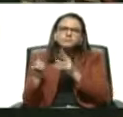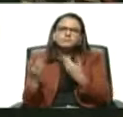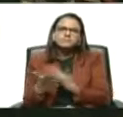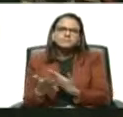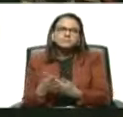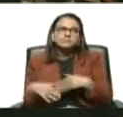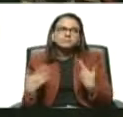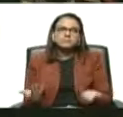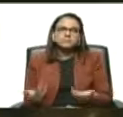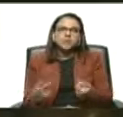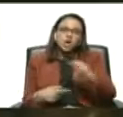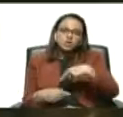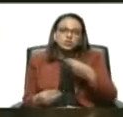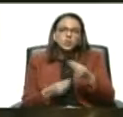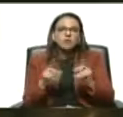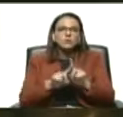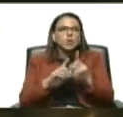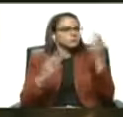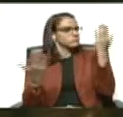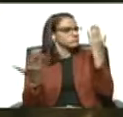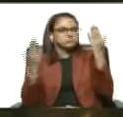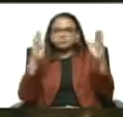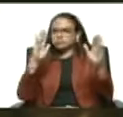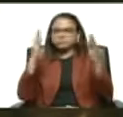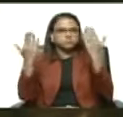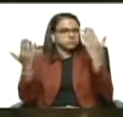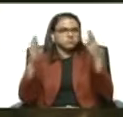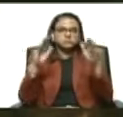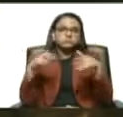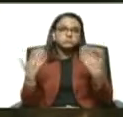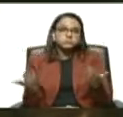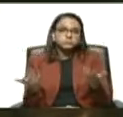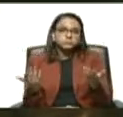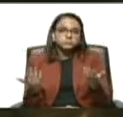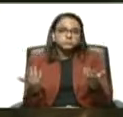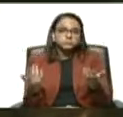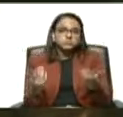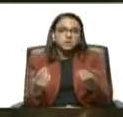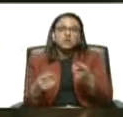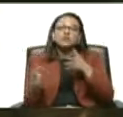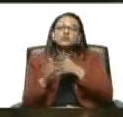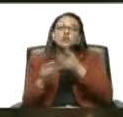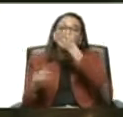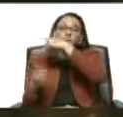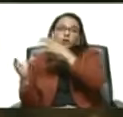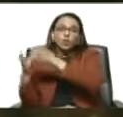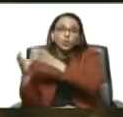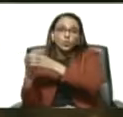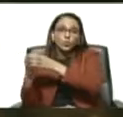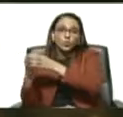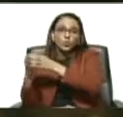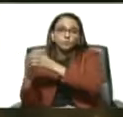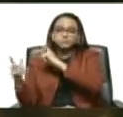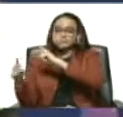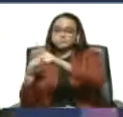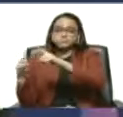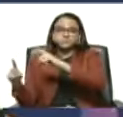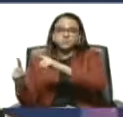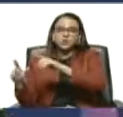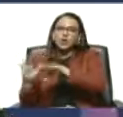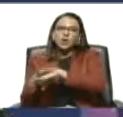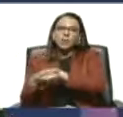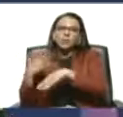estamos haciendo contraposición contra las hegemonías. ¿De por qué las